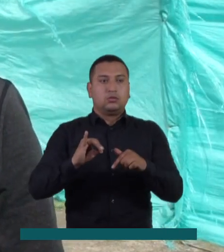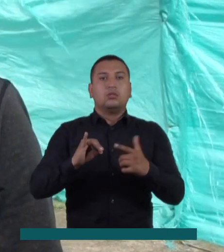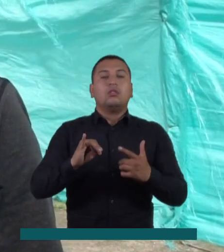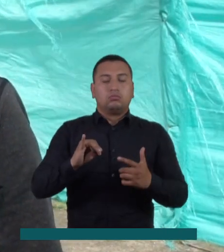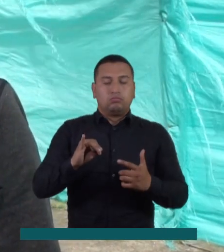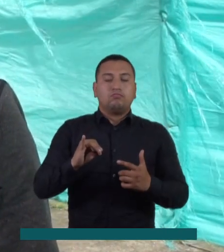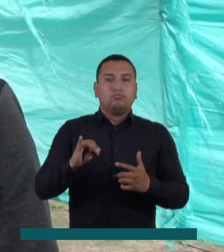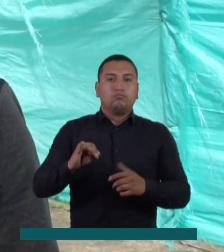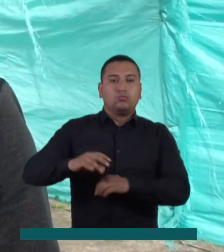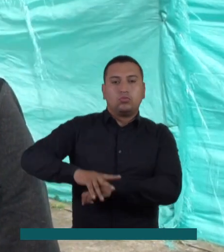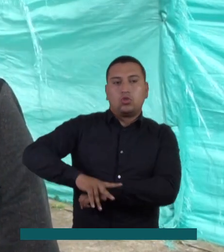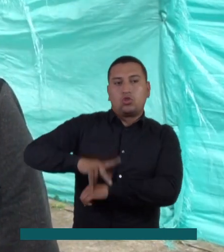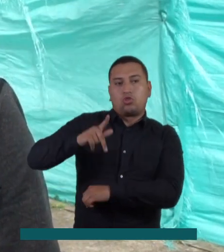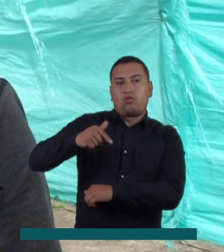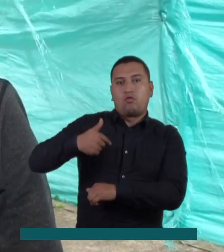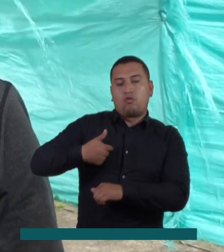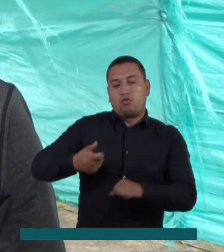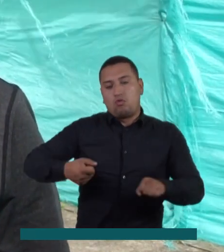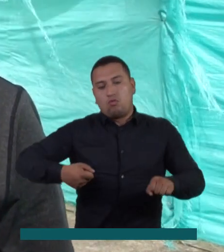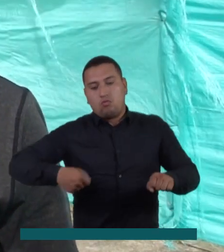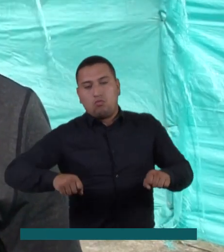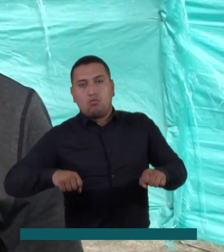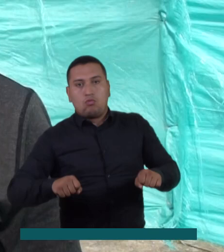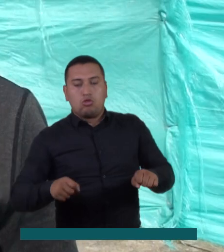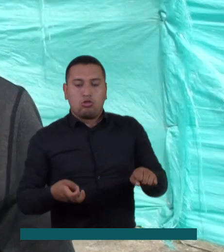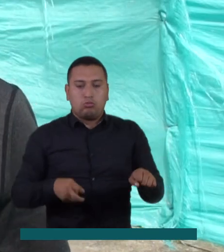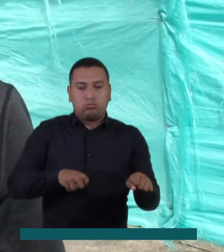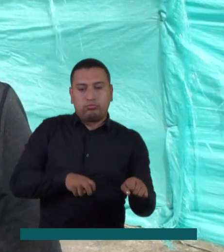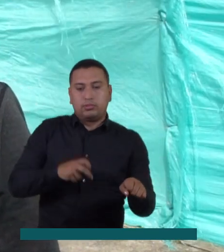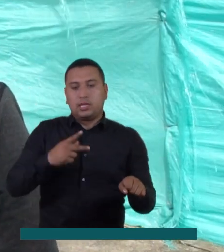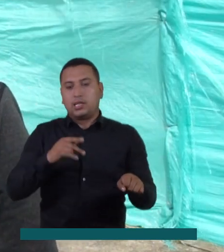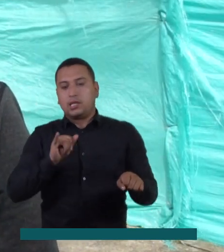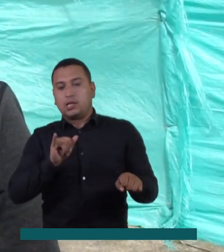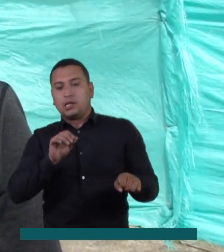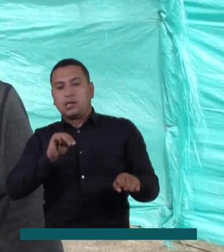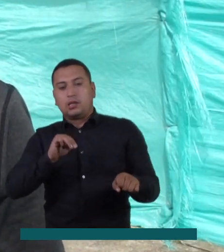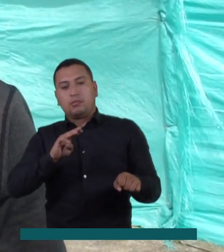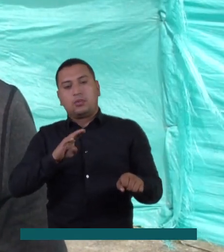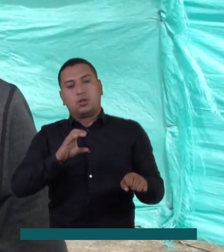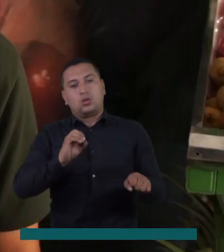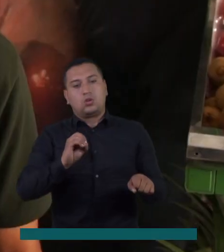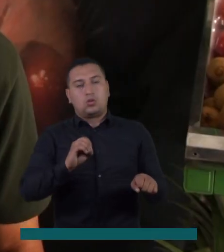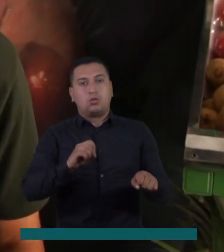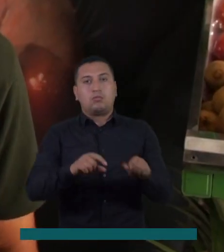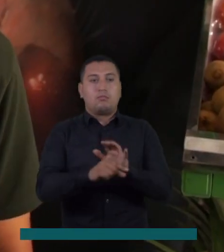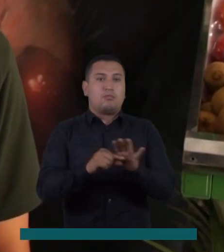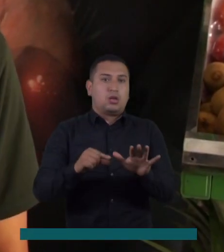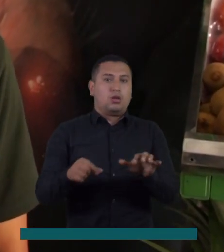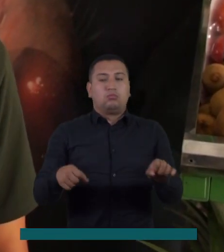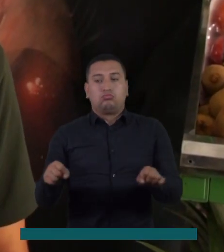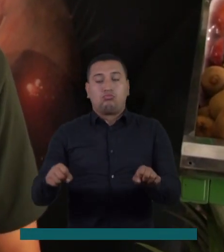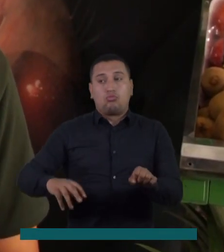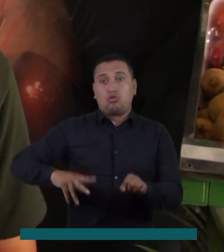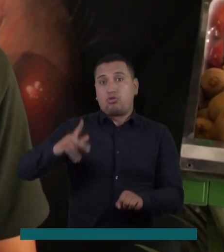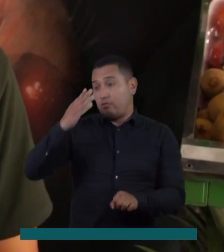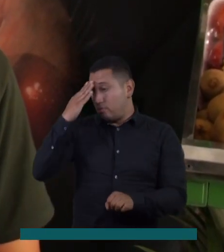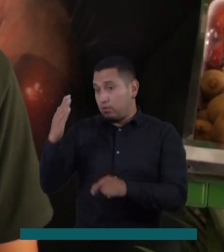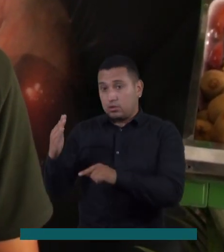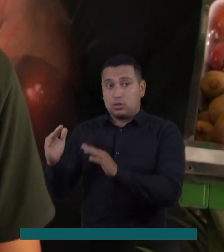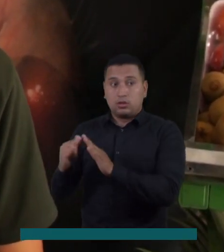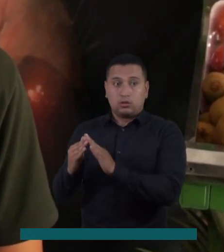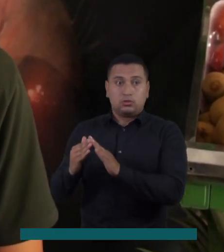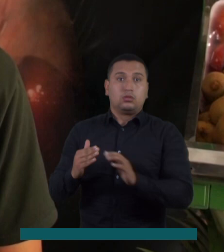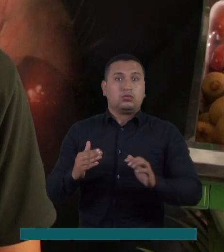la ciudad. Mi moto, una King Quagility Extreme, fue robada al frente de la casa. Muy preocupante por la cuestión de la